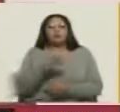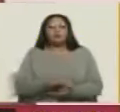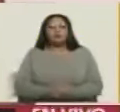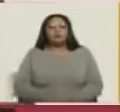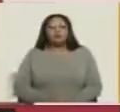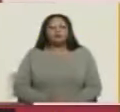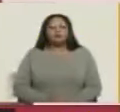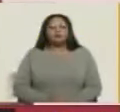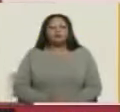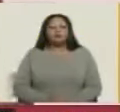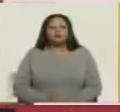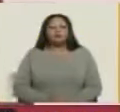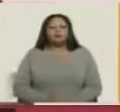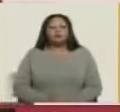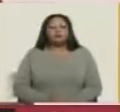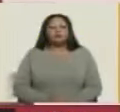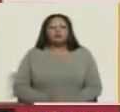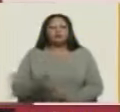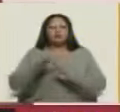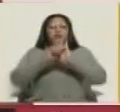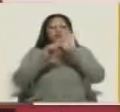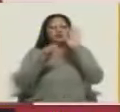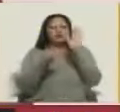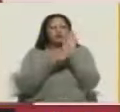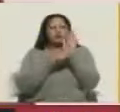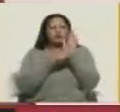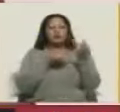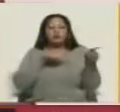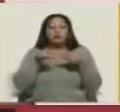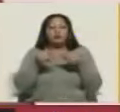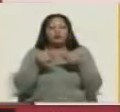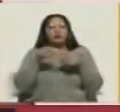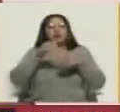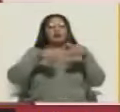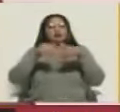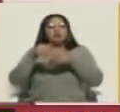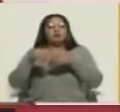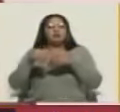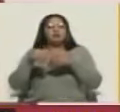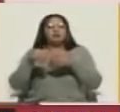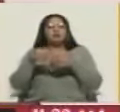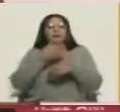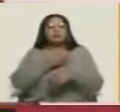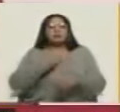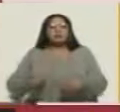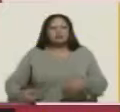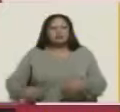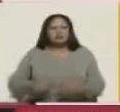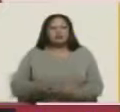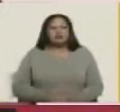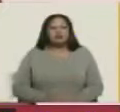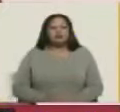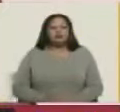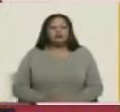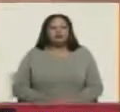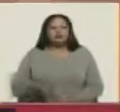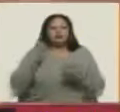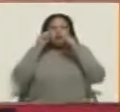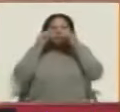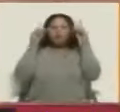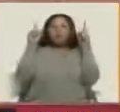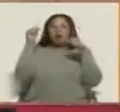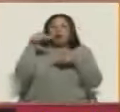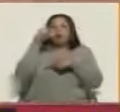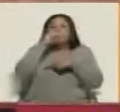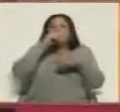2024 la Constitución ordena elecciones presidenciales. Nadie puede tomar esto por sorpresa, que este